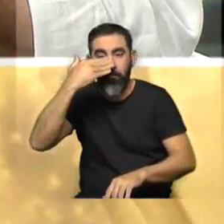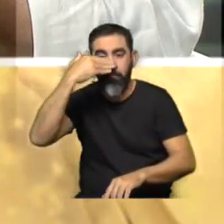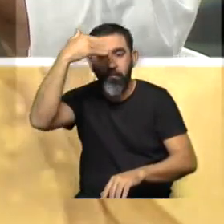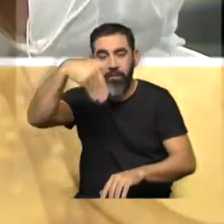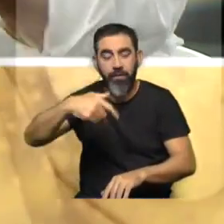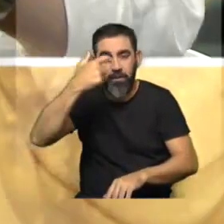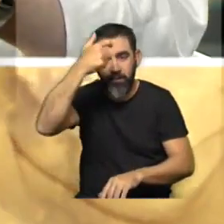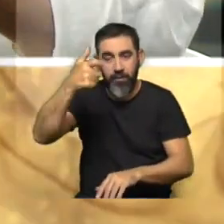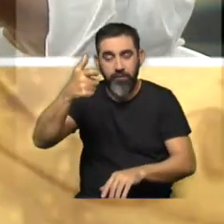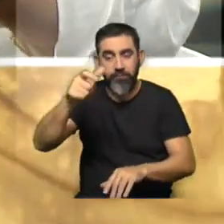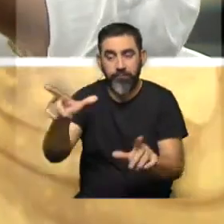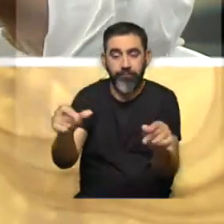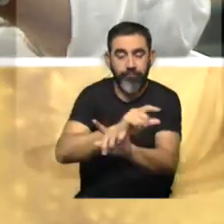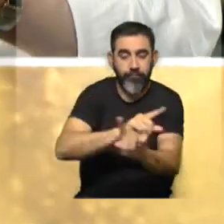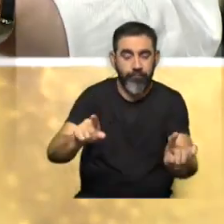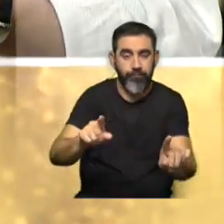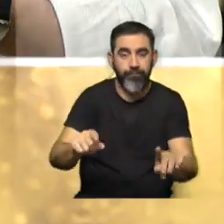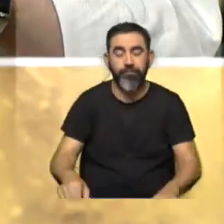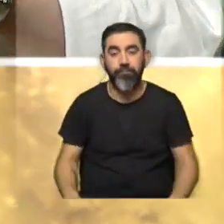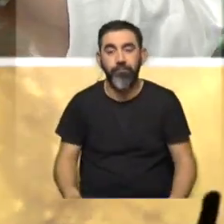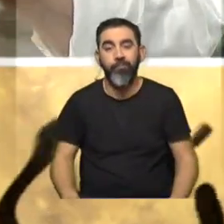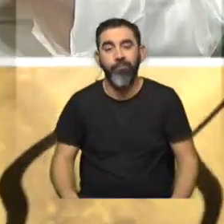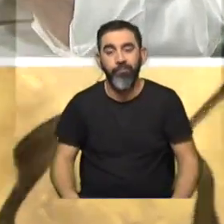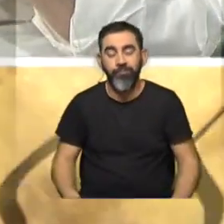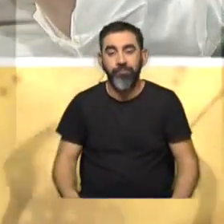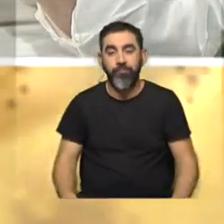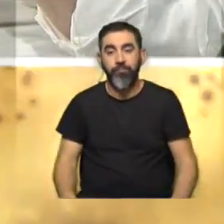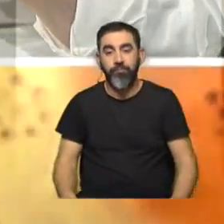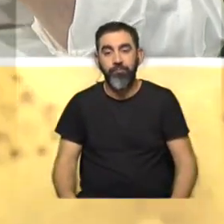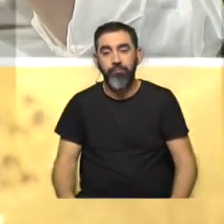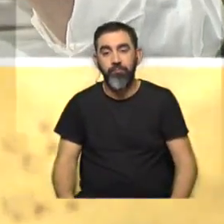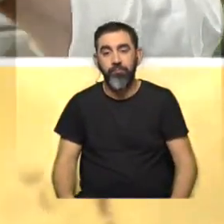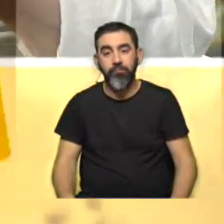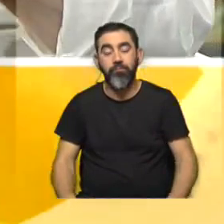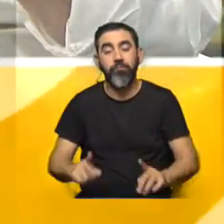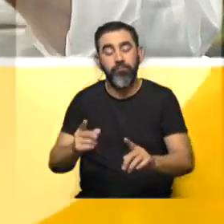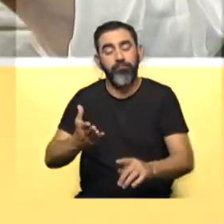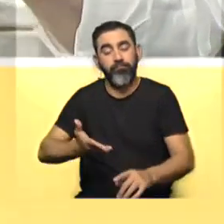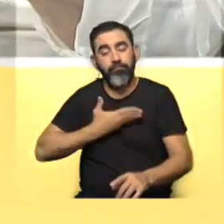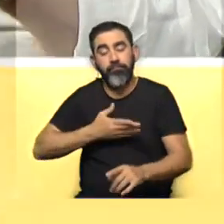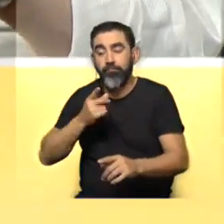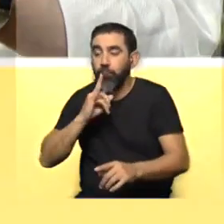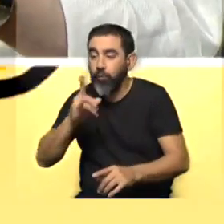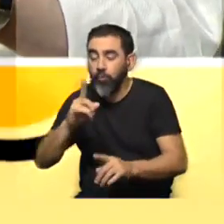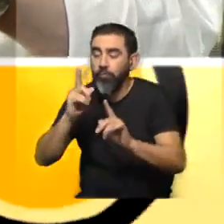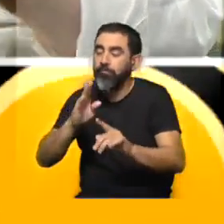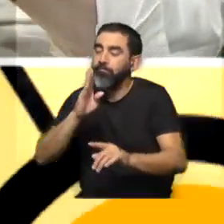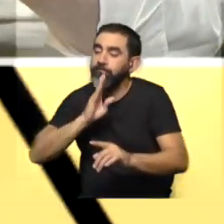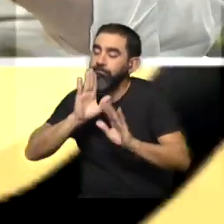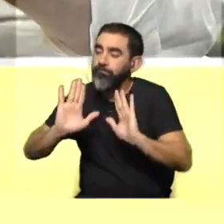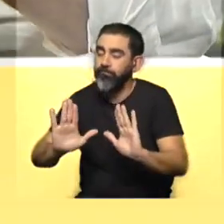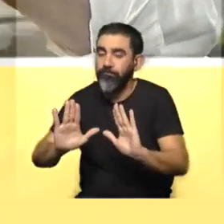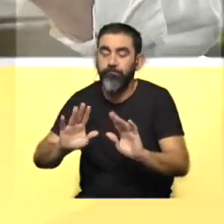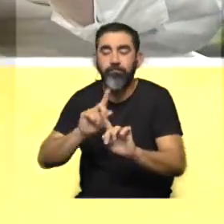en ciencia, porque ahí se termina este juego que es tan divertido. Y les reclamo que ejerzan la tolerancia, no